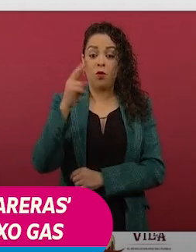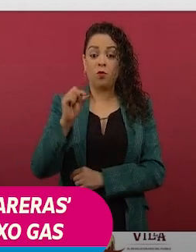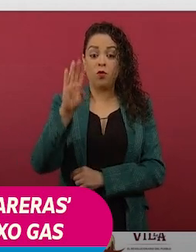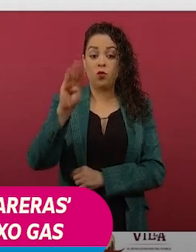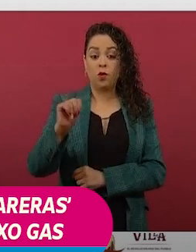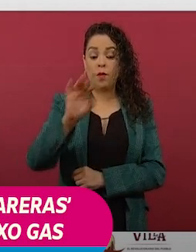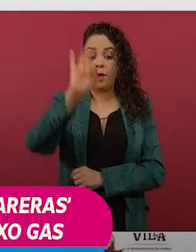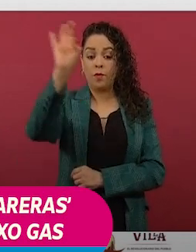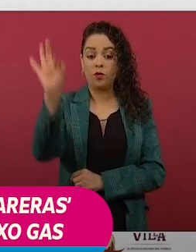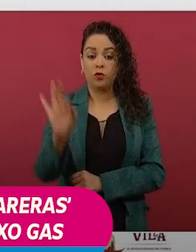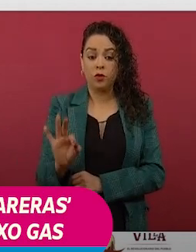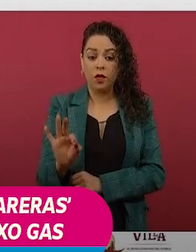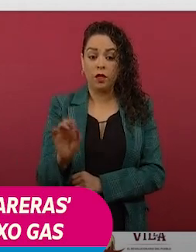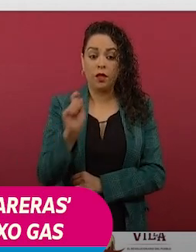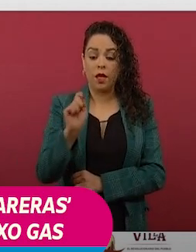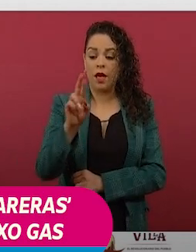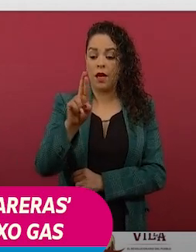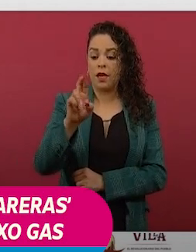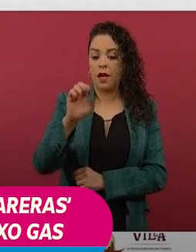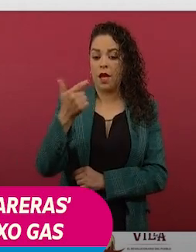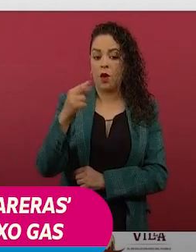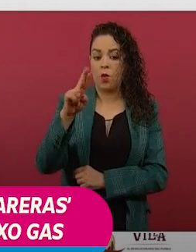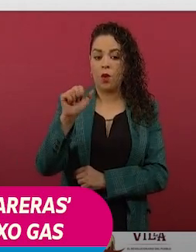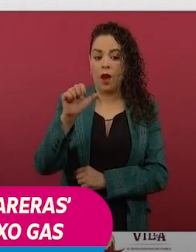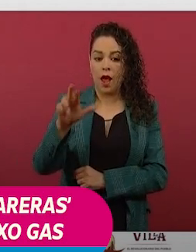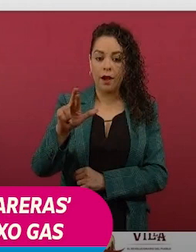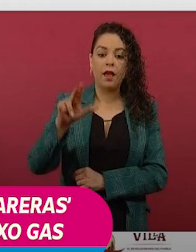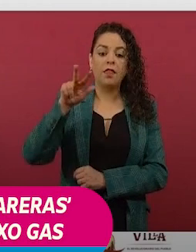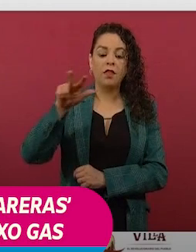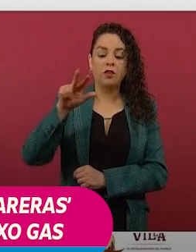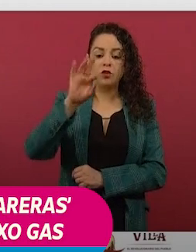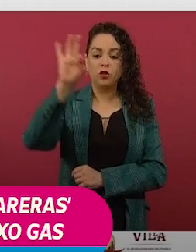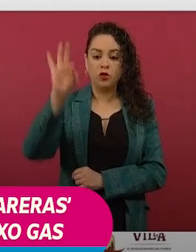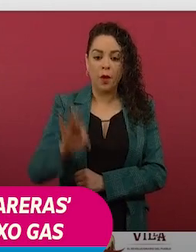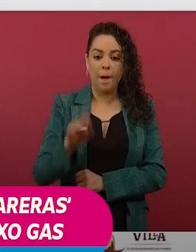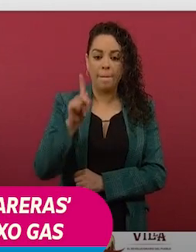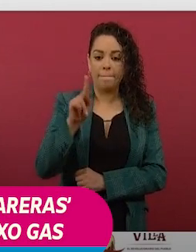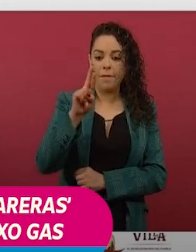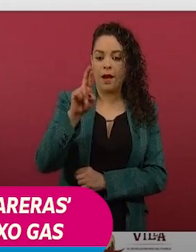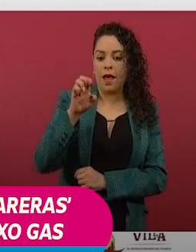42.9% para la regular, 18% para la premium y